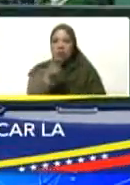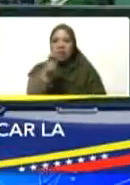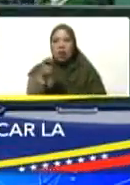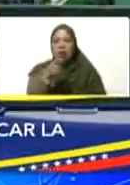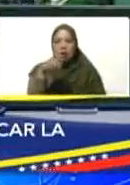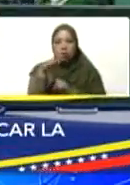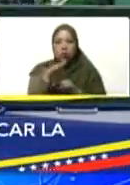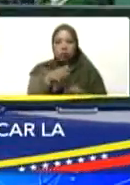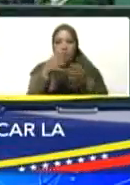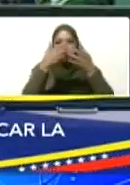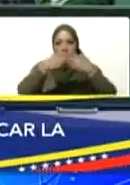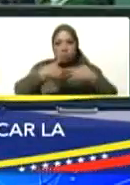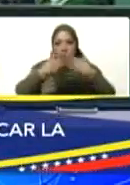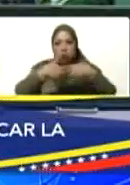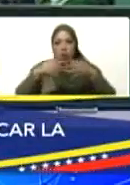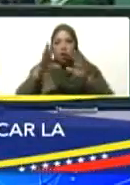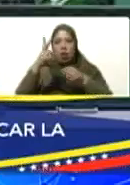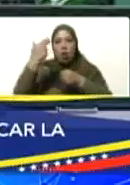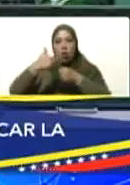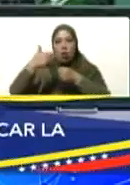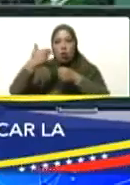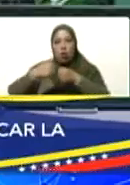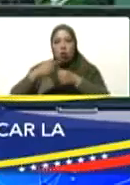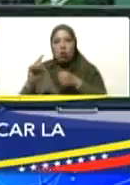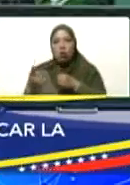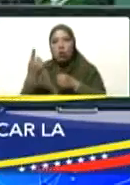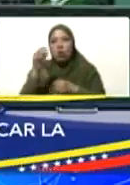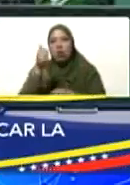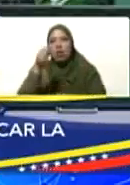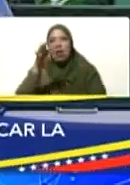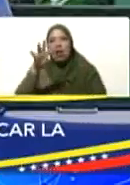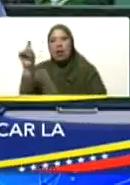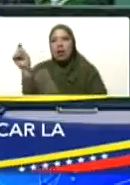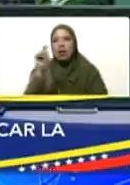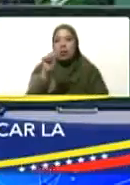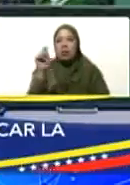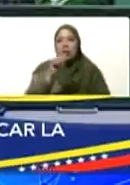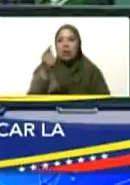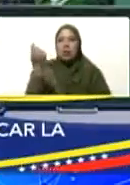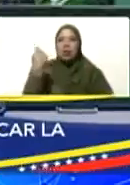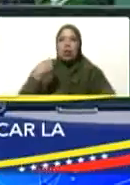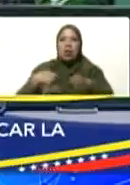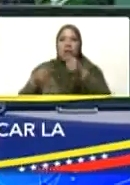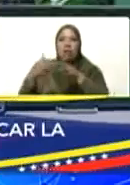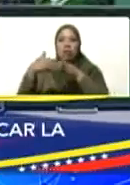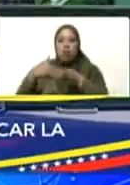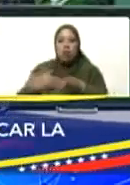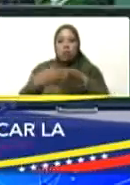petrolera. Estuvimos en una oportunidad 14 meses sin vender un barco petrolero.